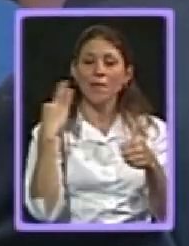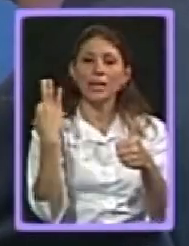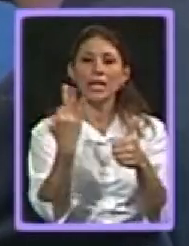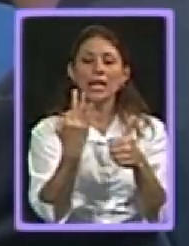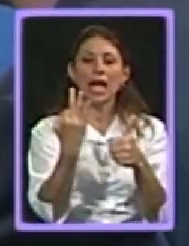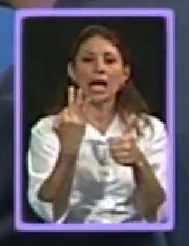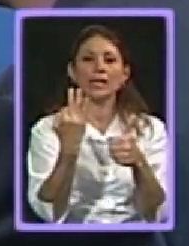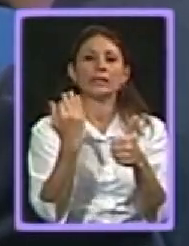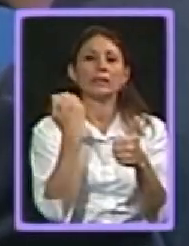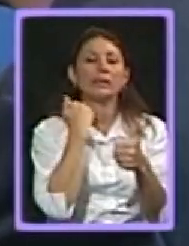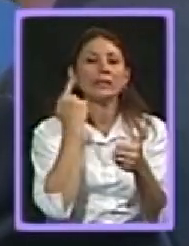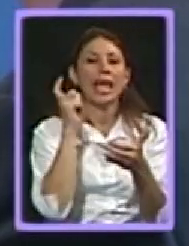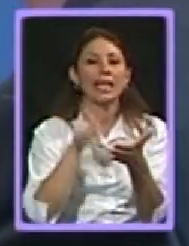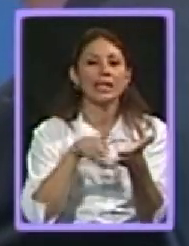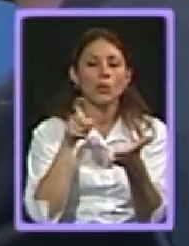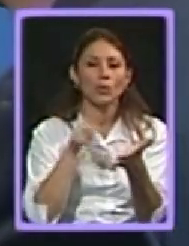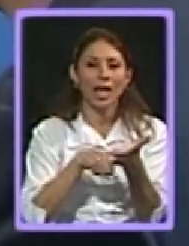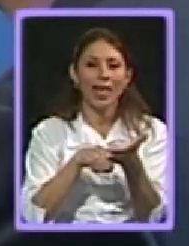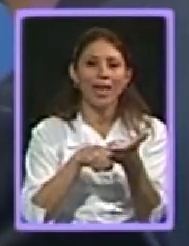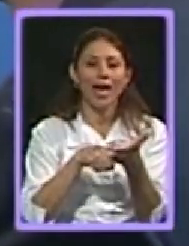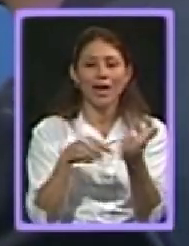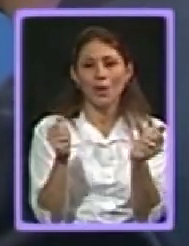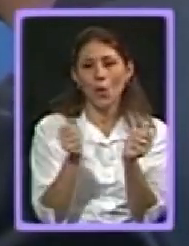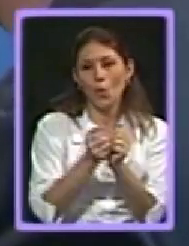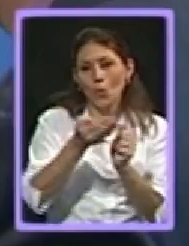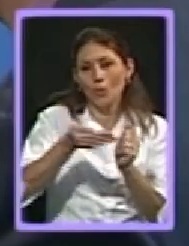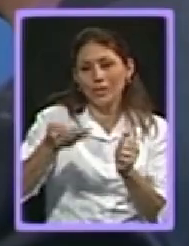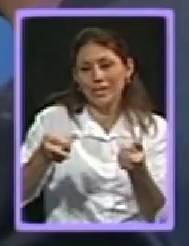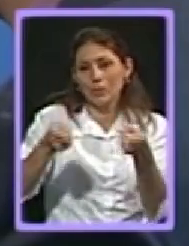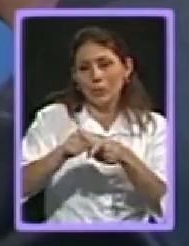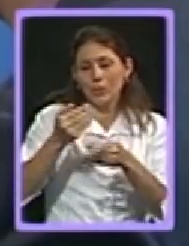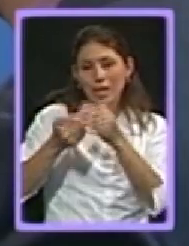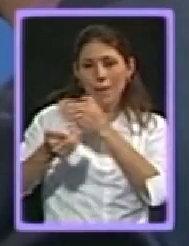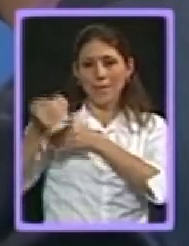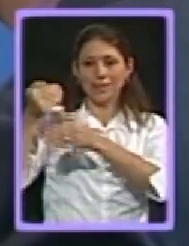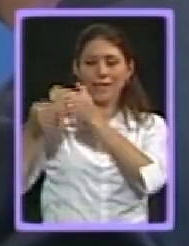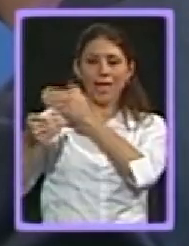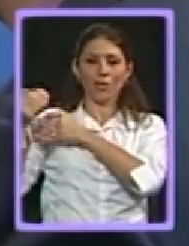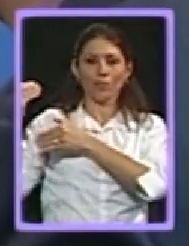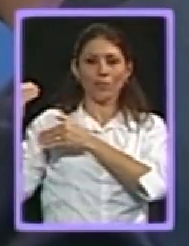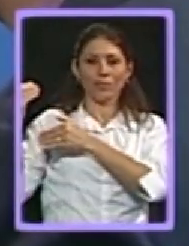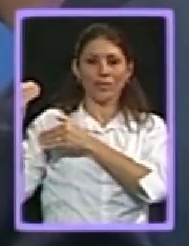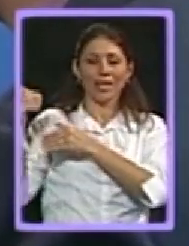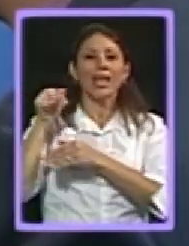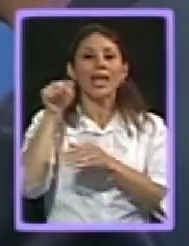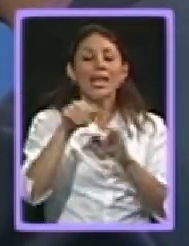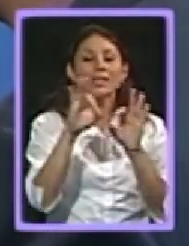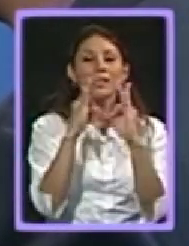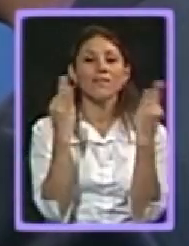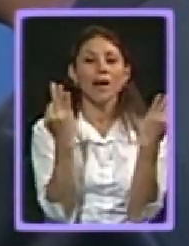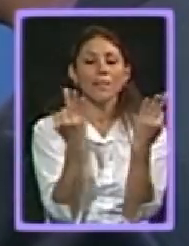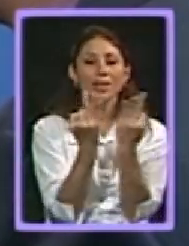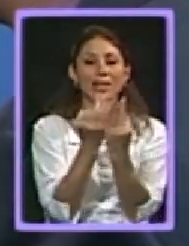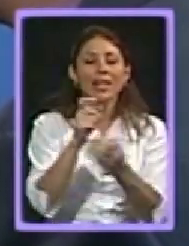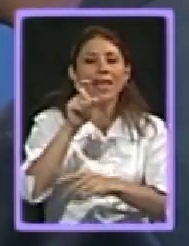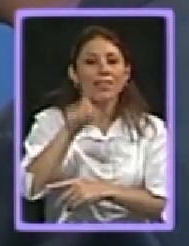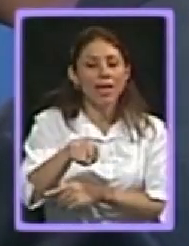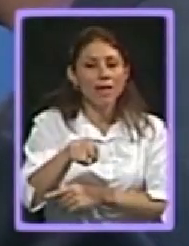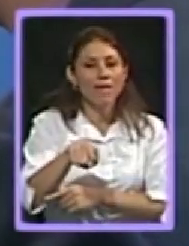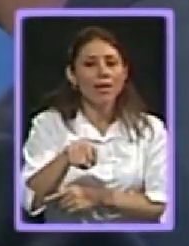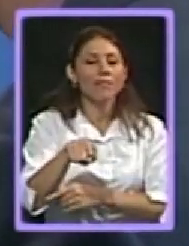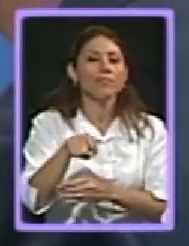endeudada mucho del pasado. Es decir, esta familia debe...